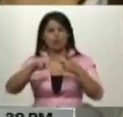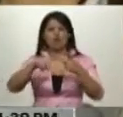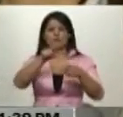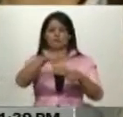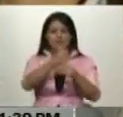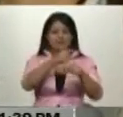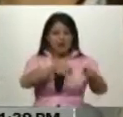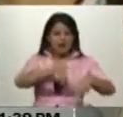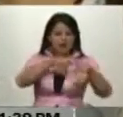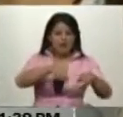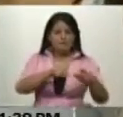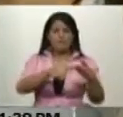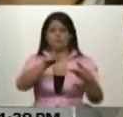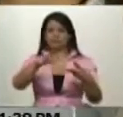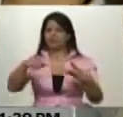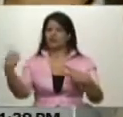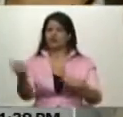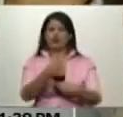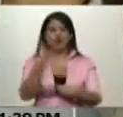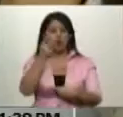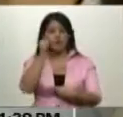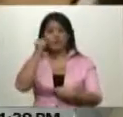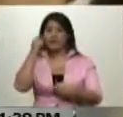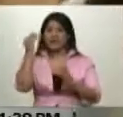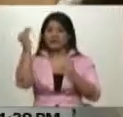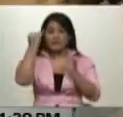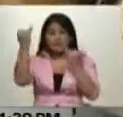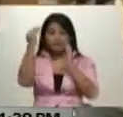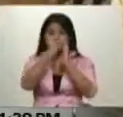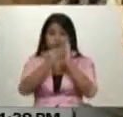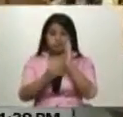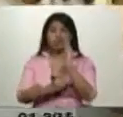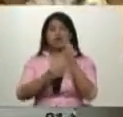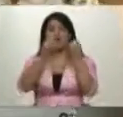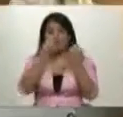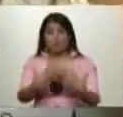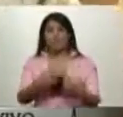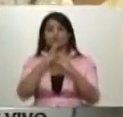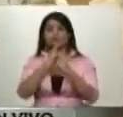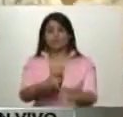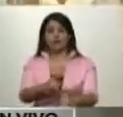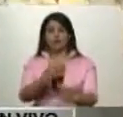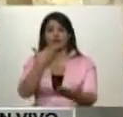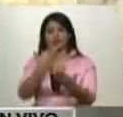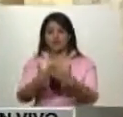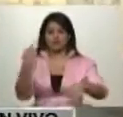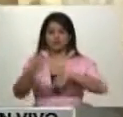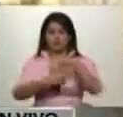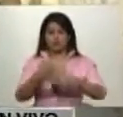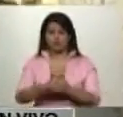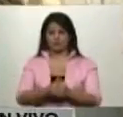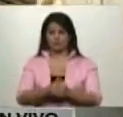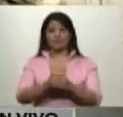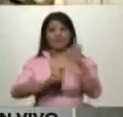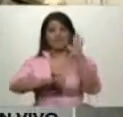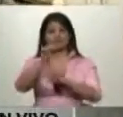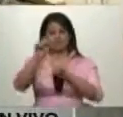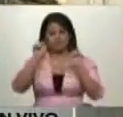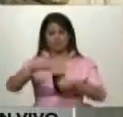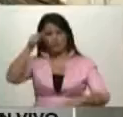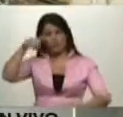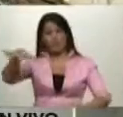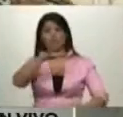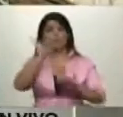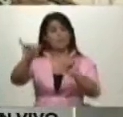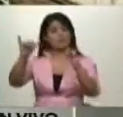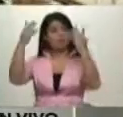campo, campesinos, campesinas, que dieron esta batalla que terminó como tiene que terminar, en revolución, con un éxito popular, una